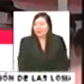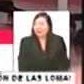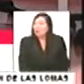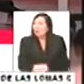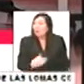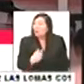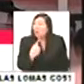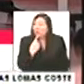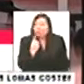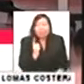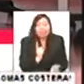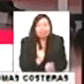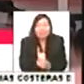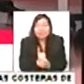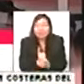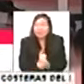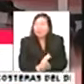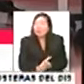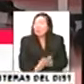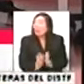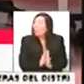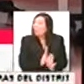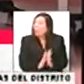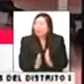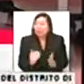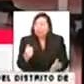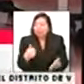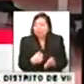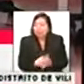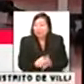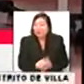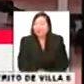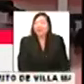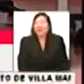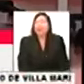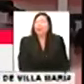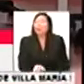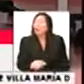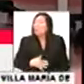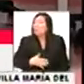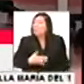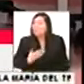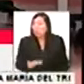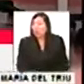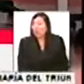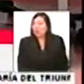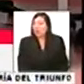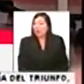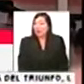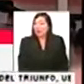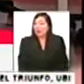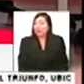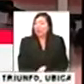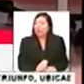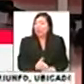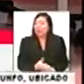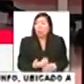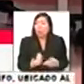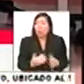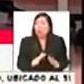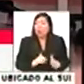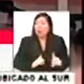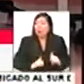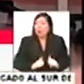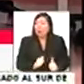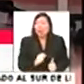no puedo interferir, no puedo entorpecer, no puedo a través de cualquier